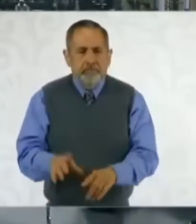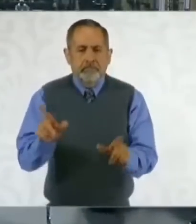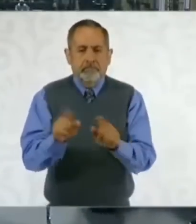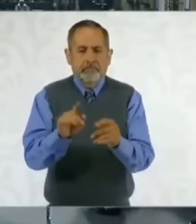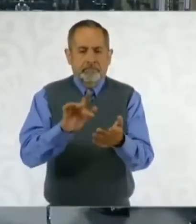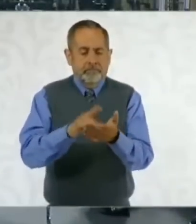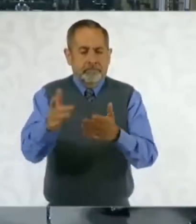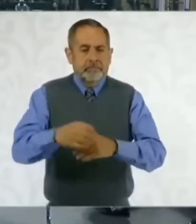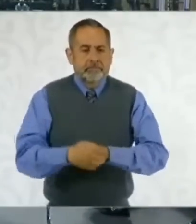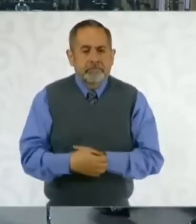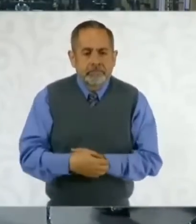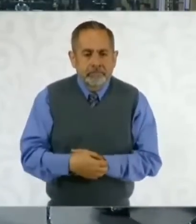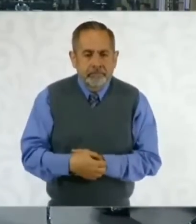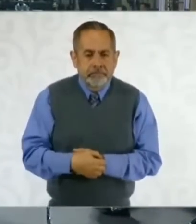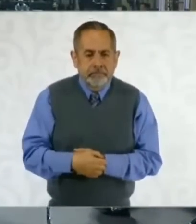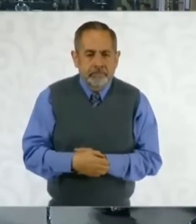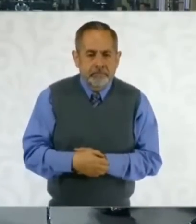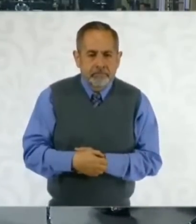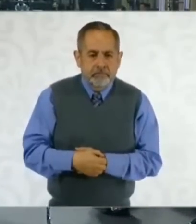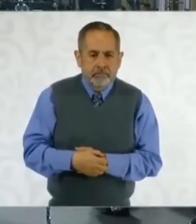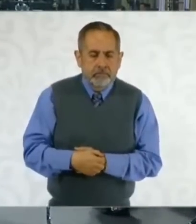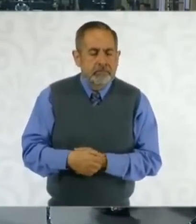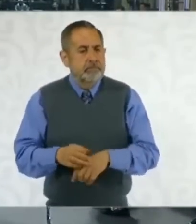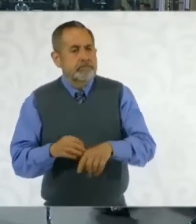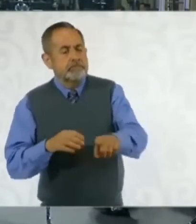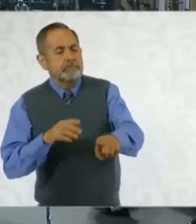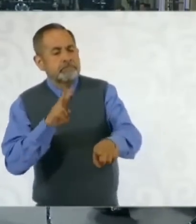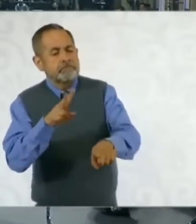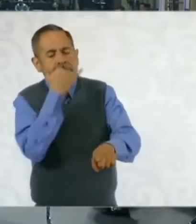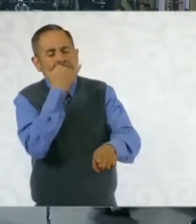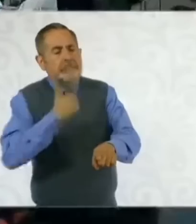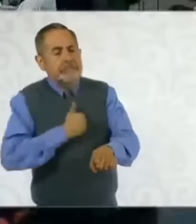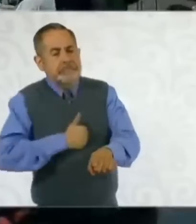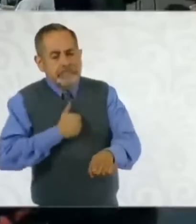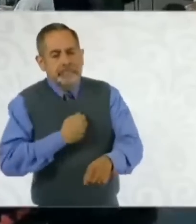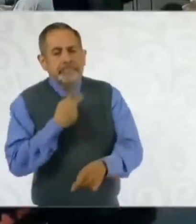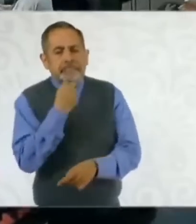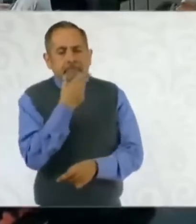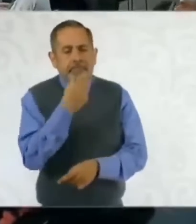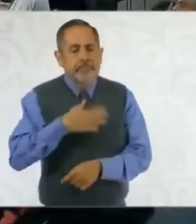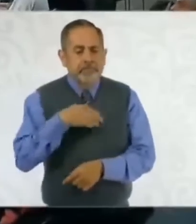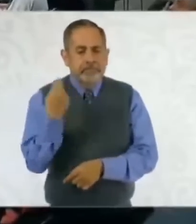Presidenta, lamento la descortesía. Me presento, Vicente Serrano, conductor